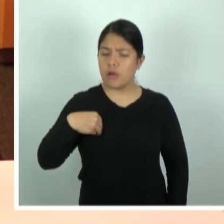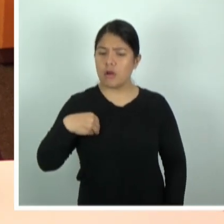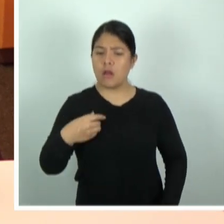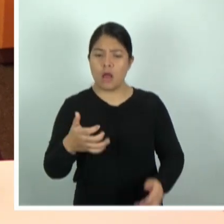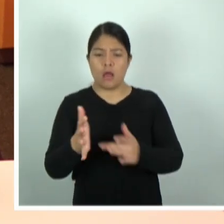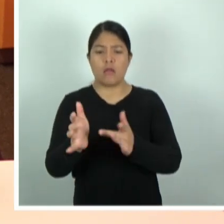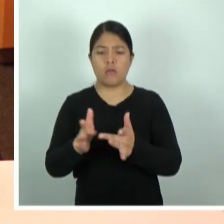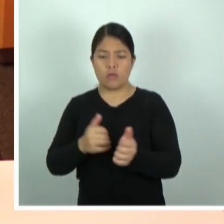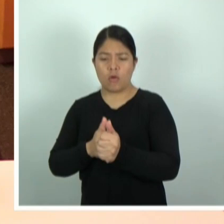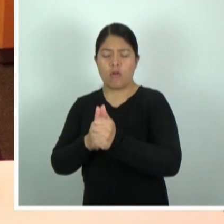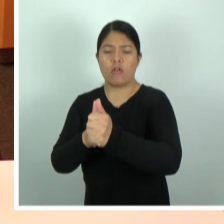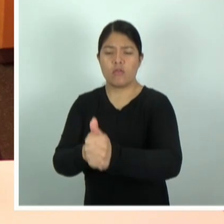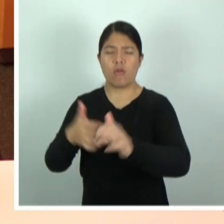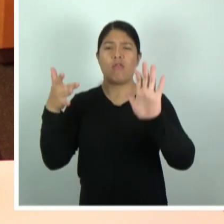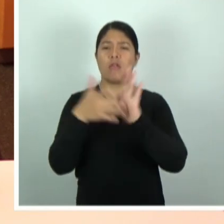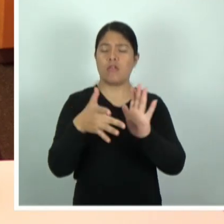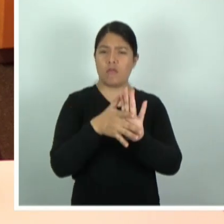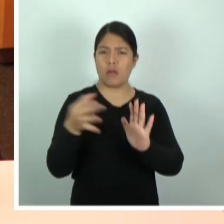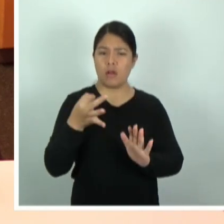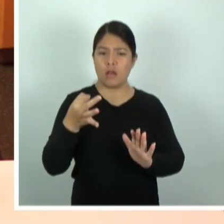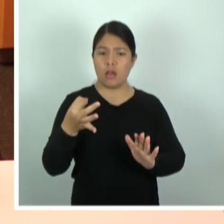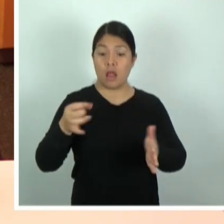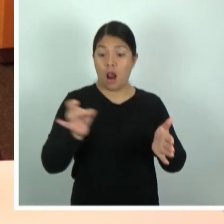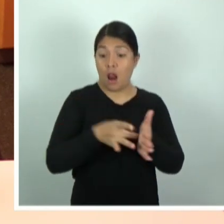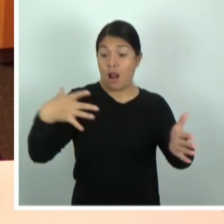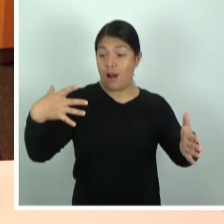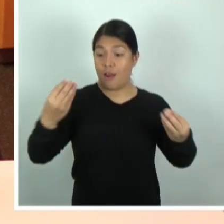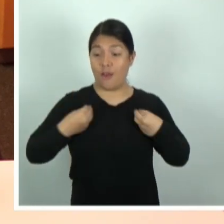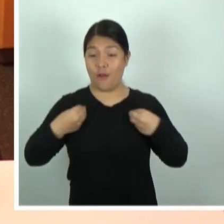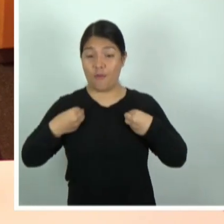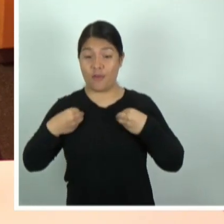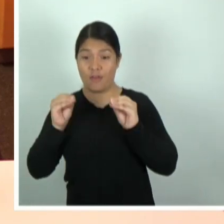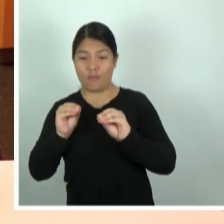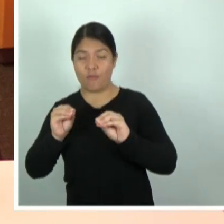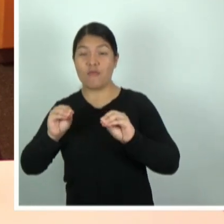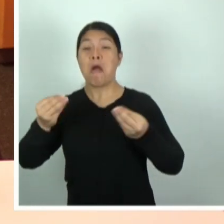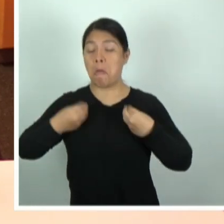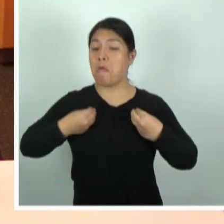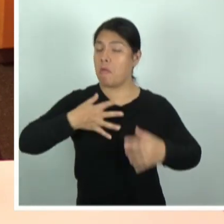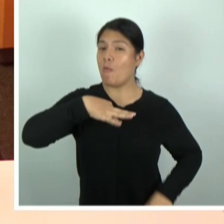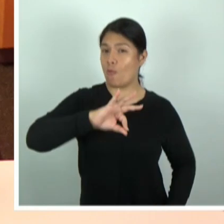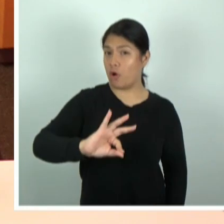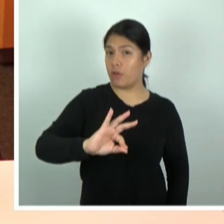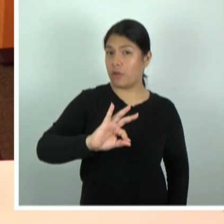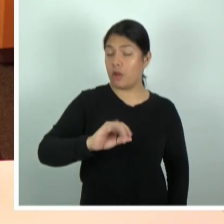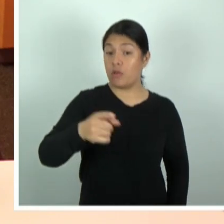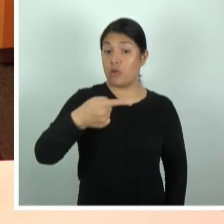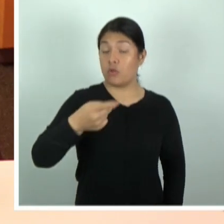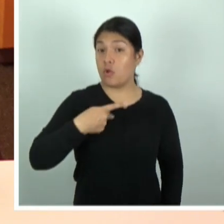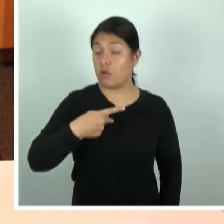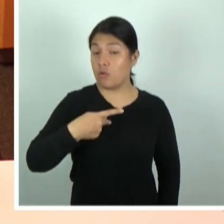vivir en la calidad de esa nueva vida. Cuando tú y yo vinimos al Señor